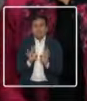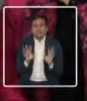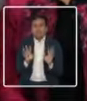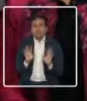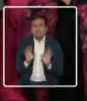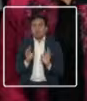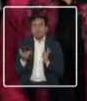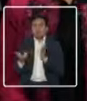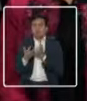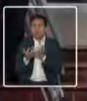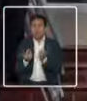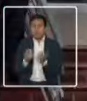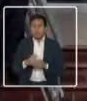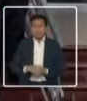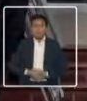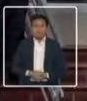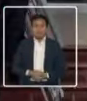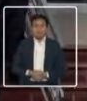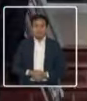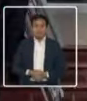que así correspondan.